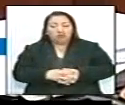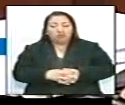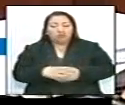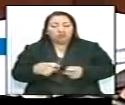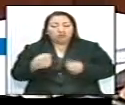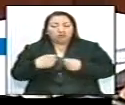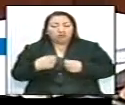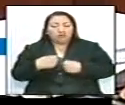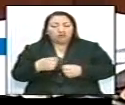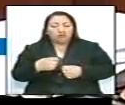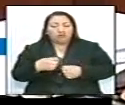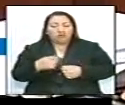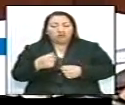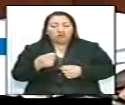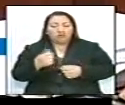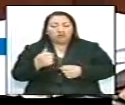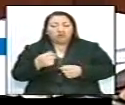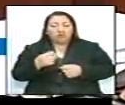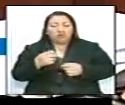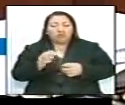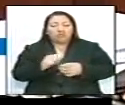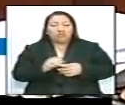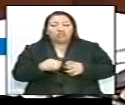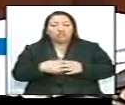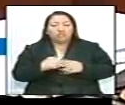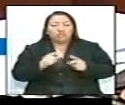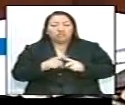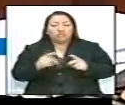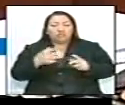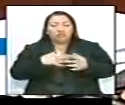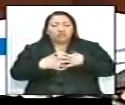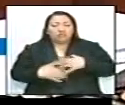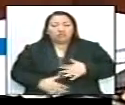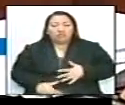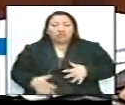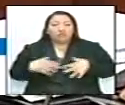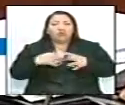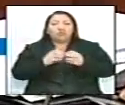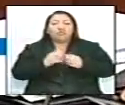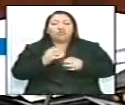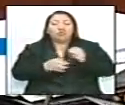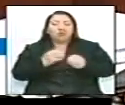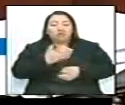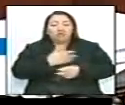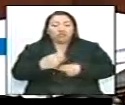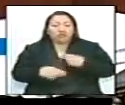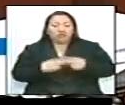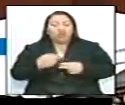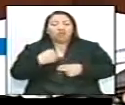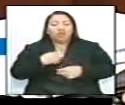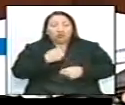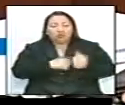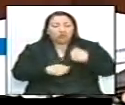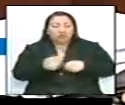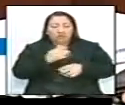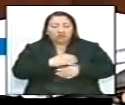calumnian a los que tienen una posición política distinta. Señor Presidente Jurado Nacional de Elección, yo lo he